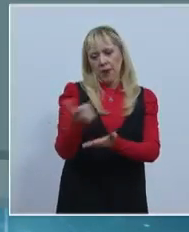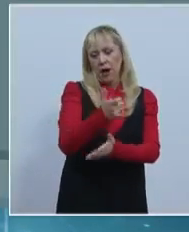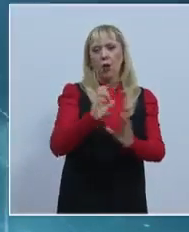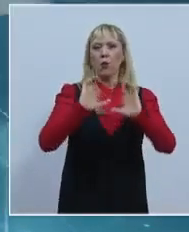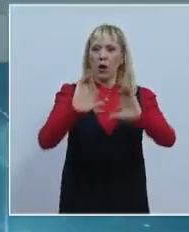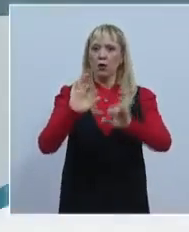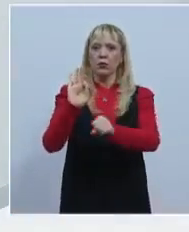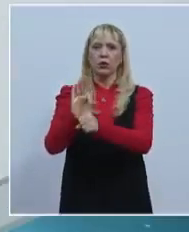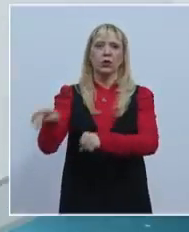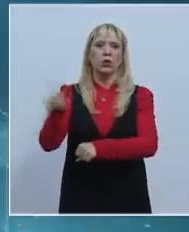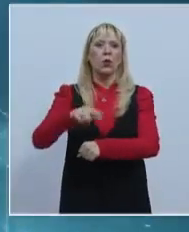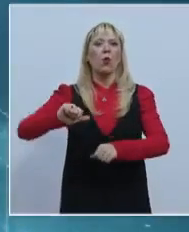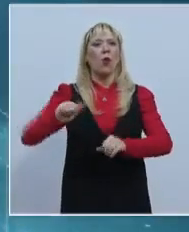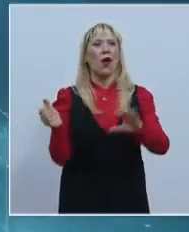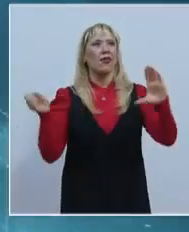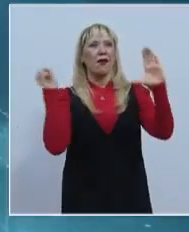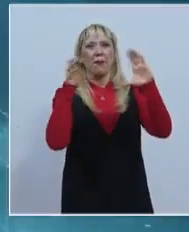bancario.